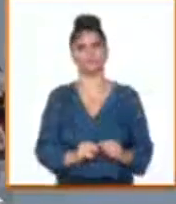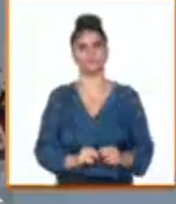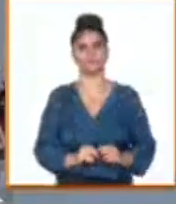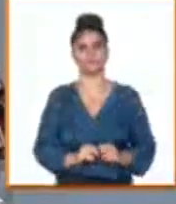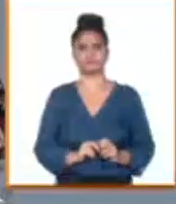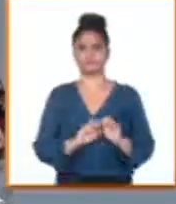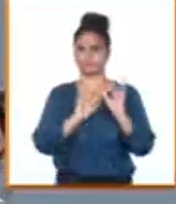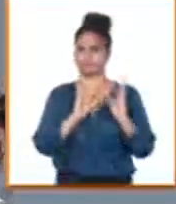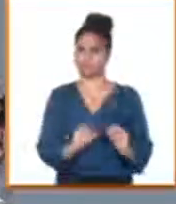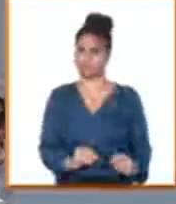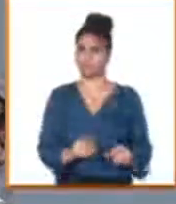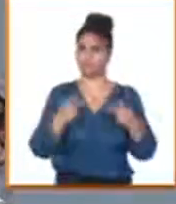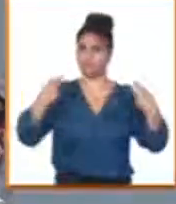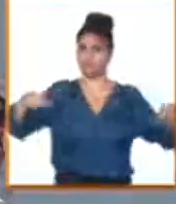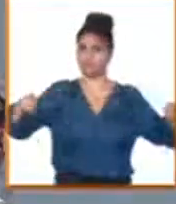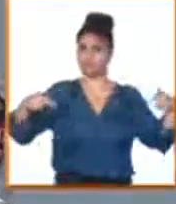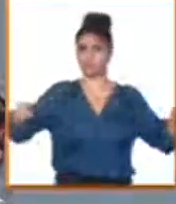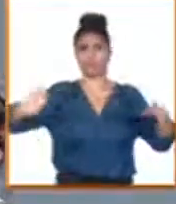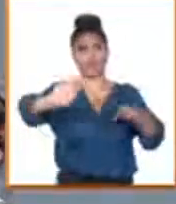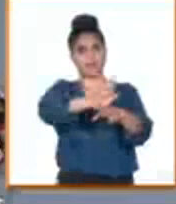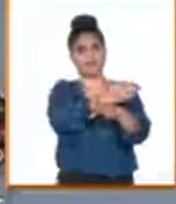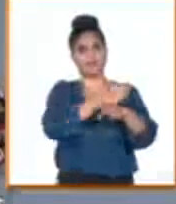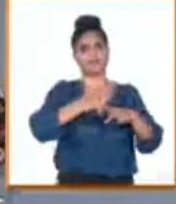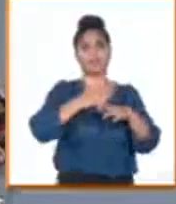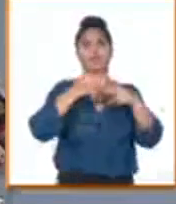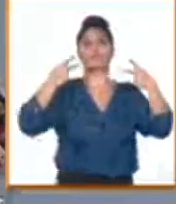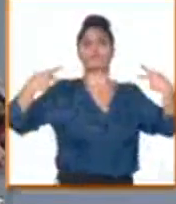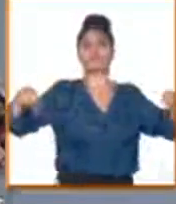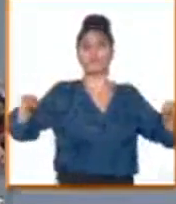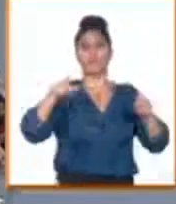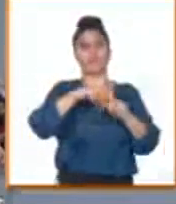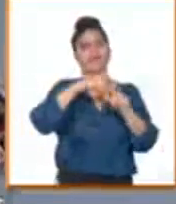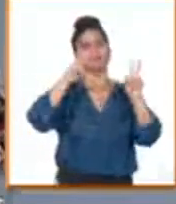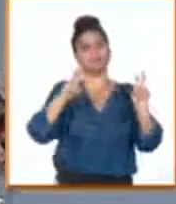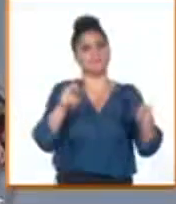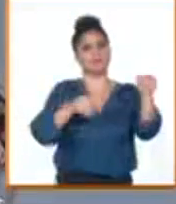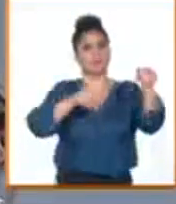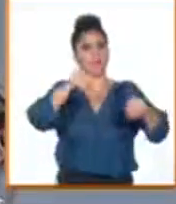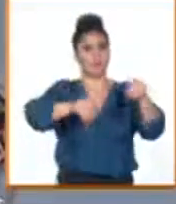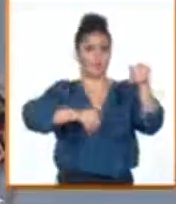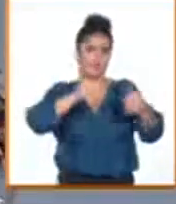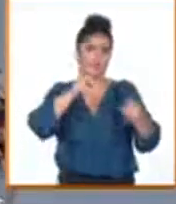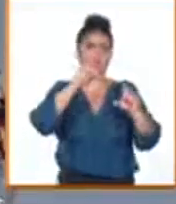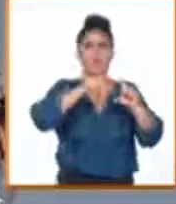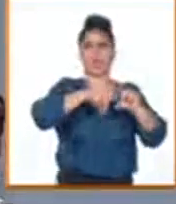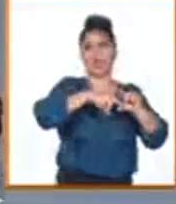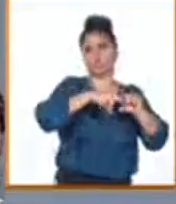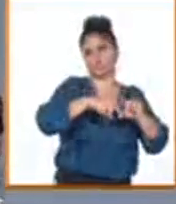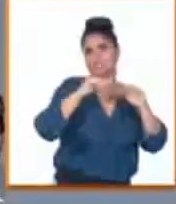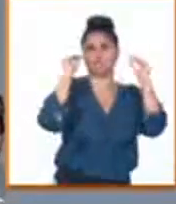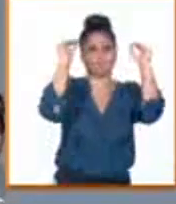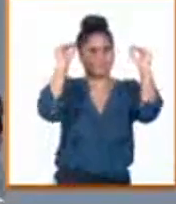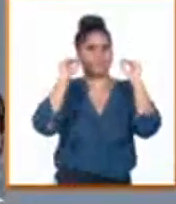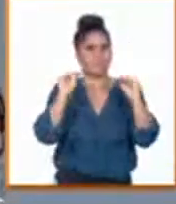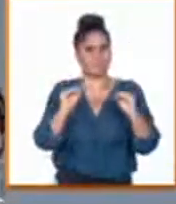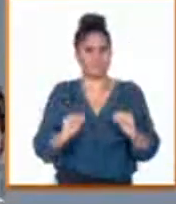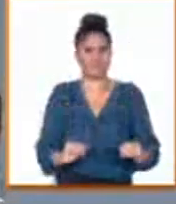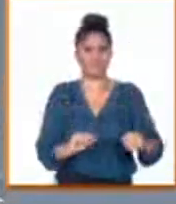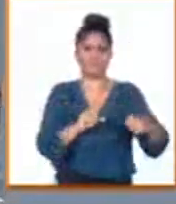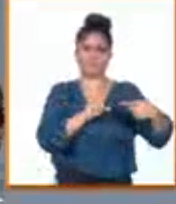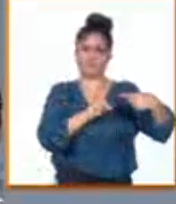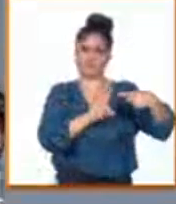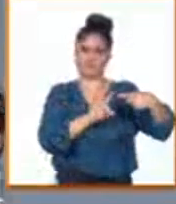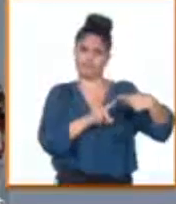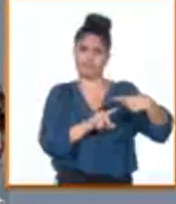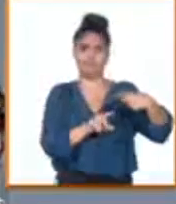buena cantidad de profesionales que son expertos en estos temas, nos acompañaron también en definiciones de conceptos y tal. Eso es una primera cosa que quiero apuntar.